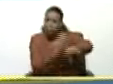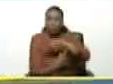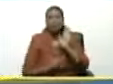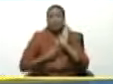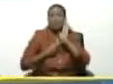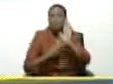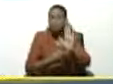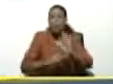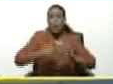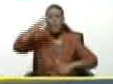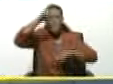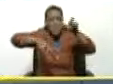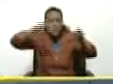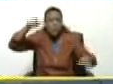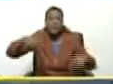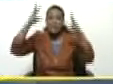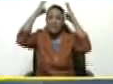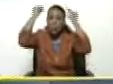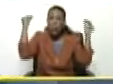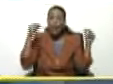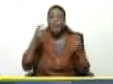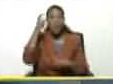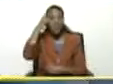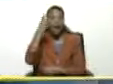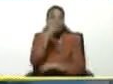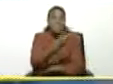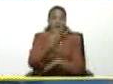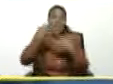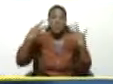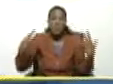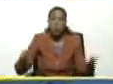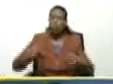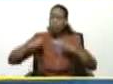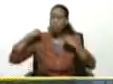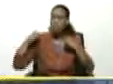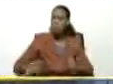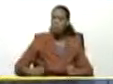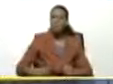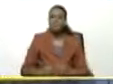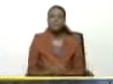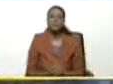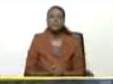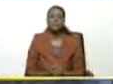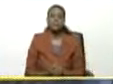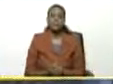ejército del personal de salud para el 28 presidente estamos resados con